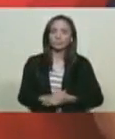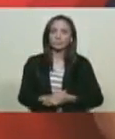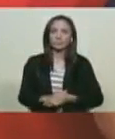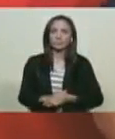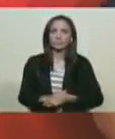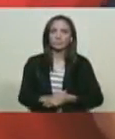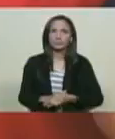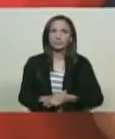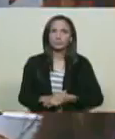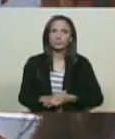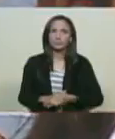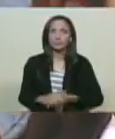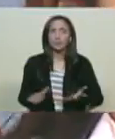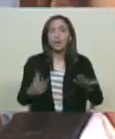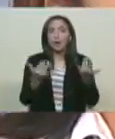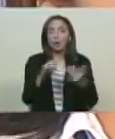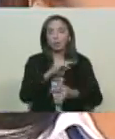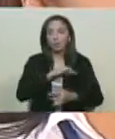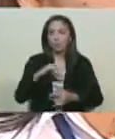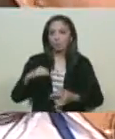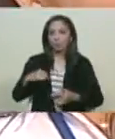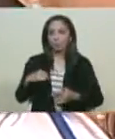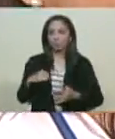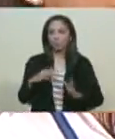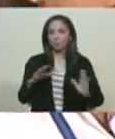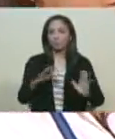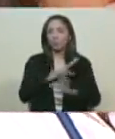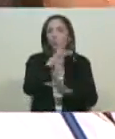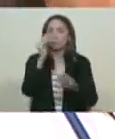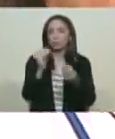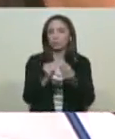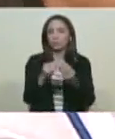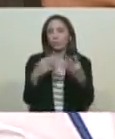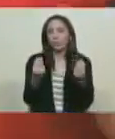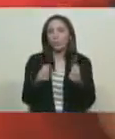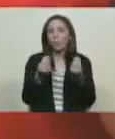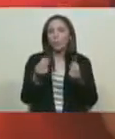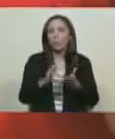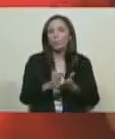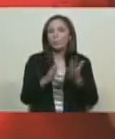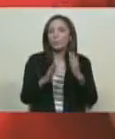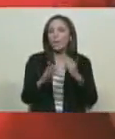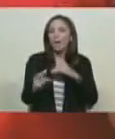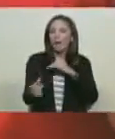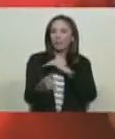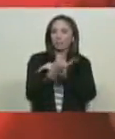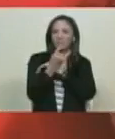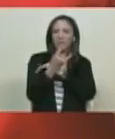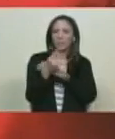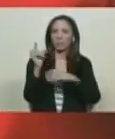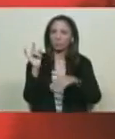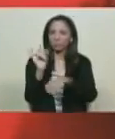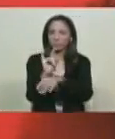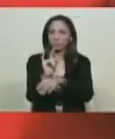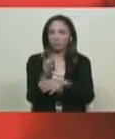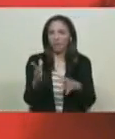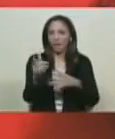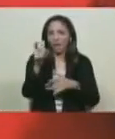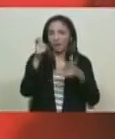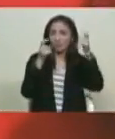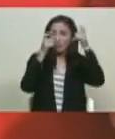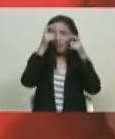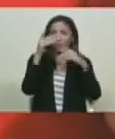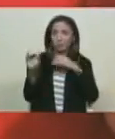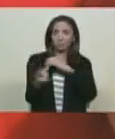Nosotros, como clase obrera, definitivamente sabemos que no ha traicionado ni traicionará a Chávez